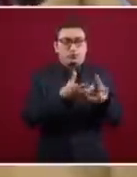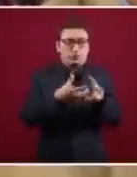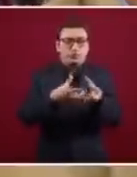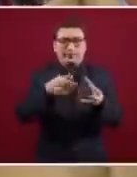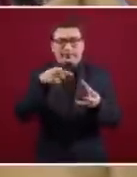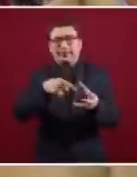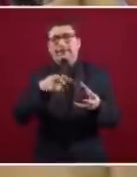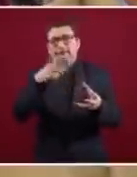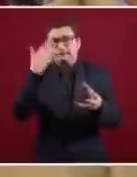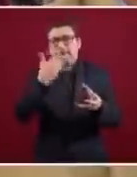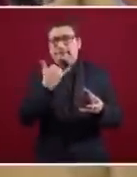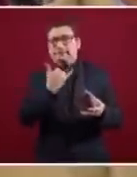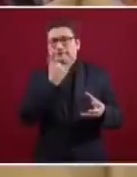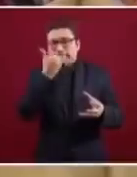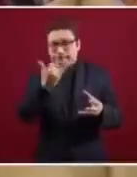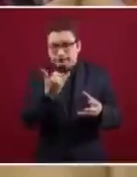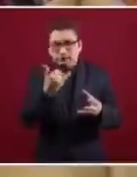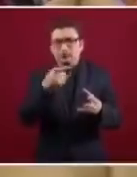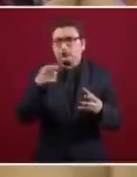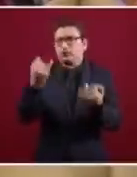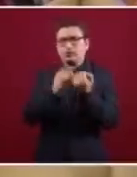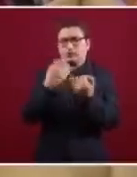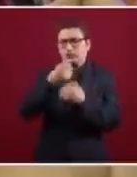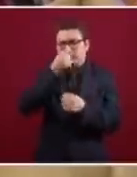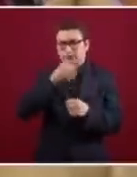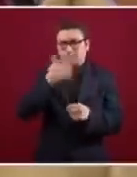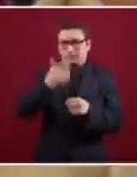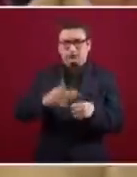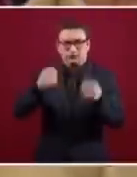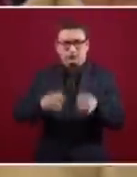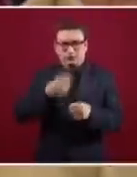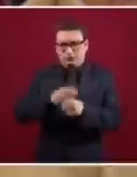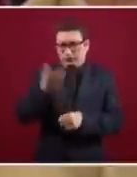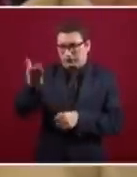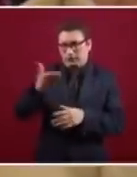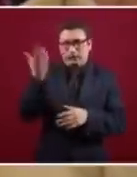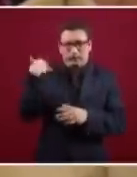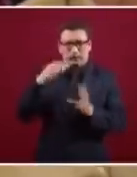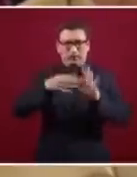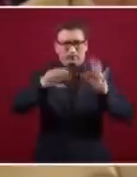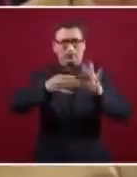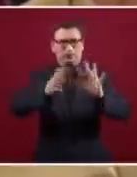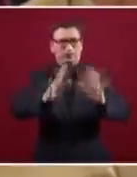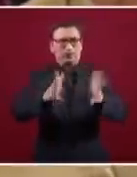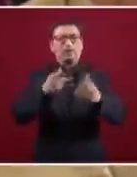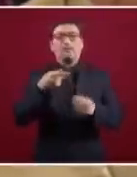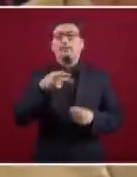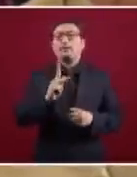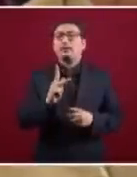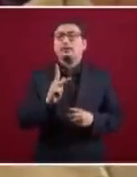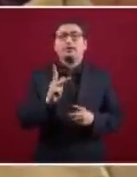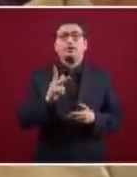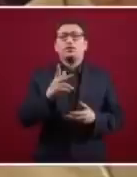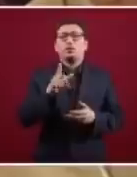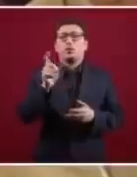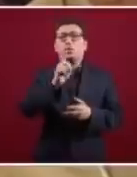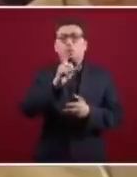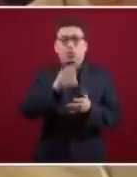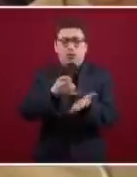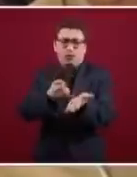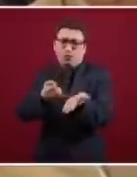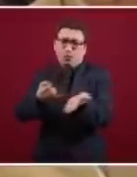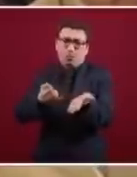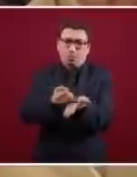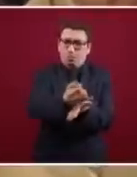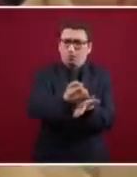aquí incluso por parte de el secreto de seguridad aquí presente sin embargo este tipo de decisión que